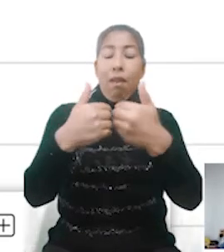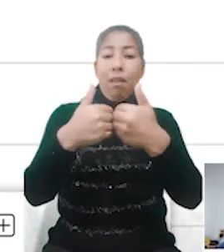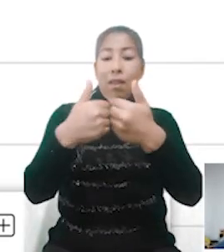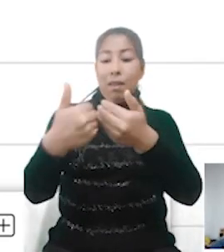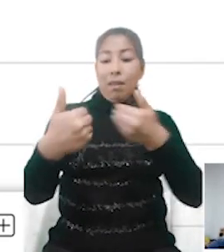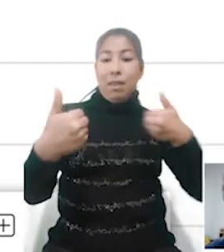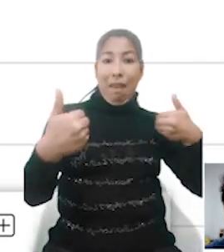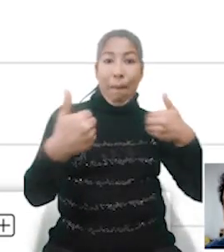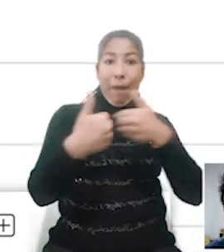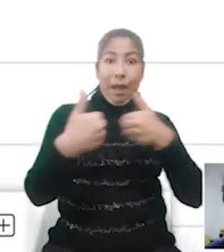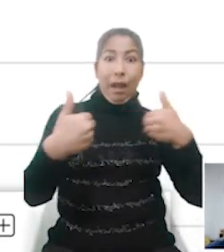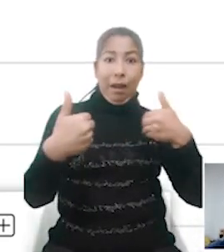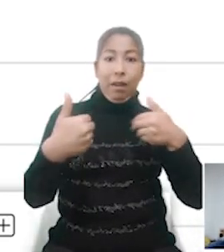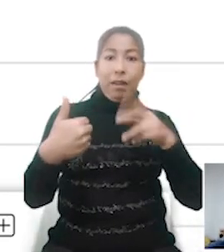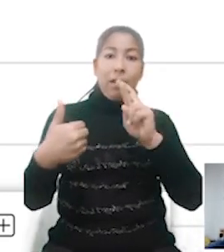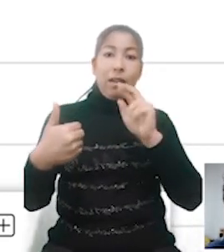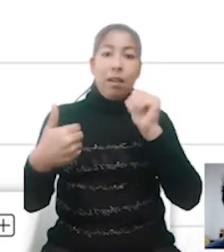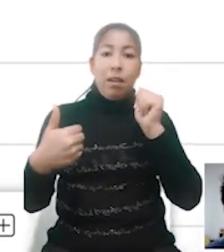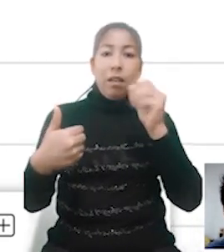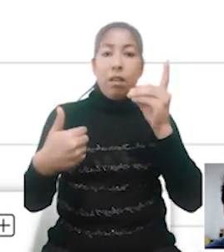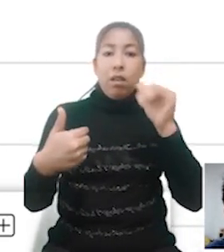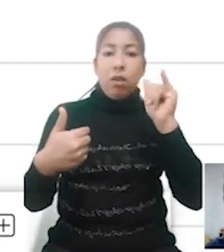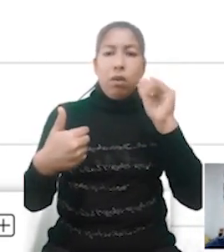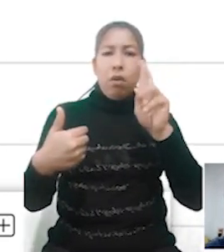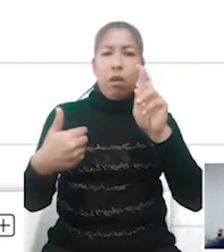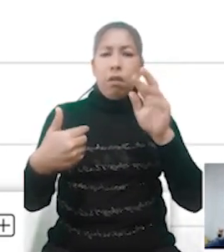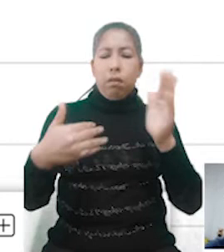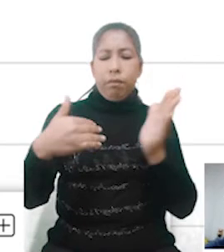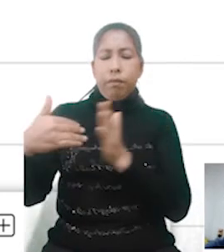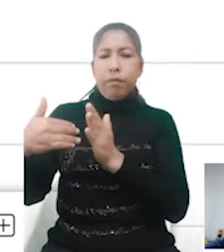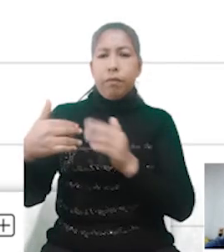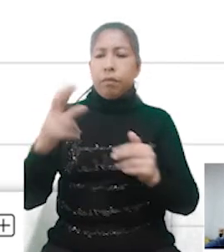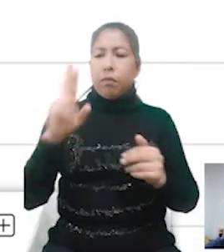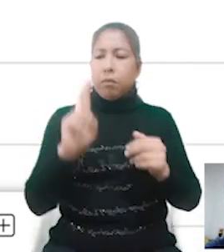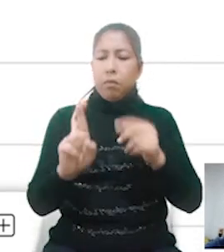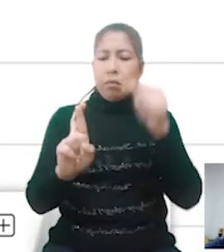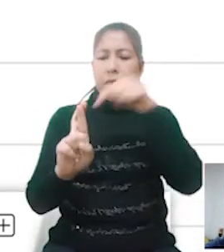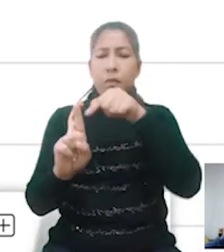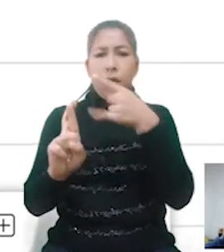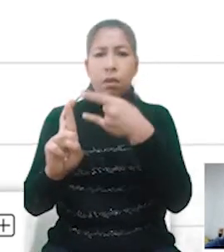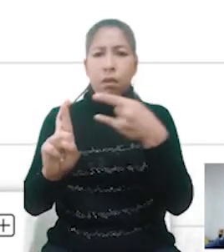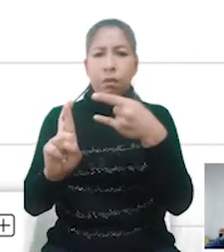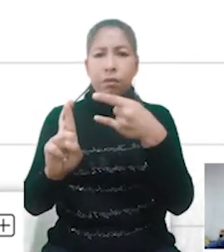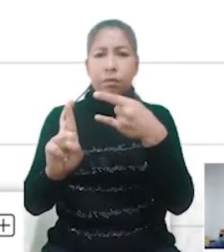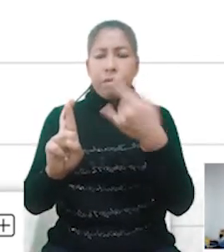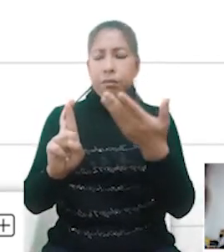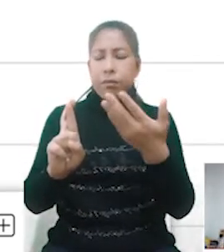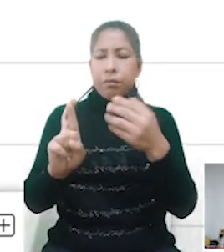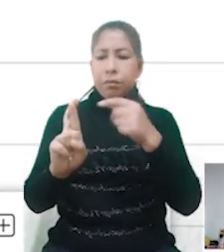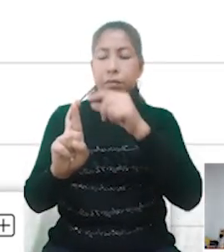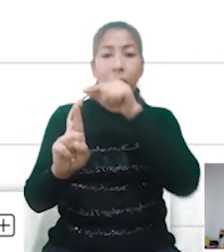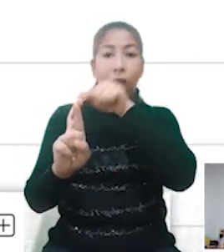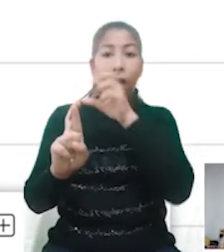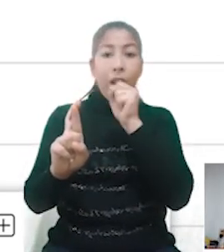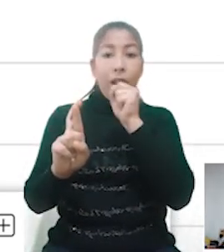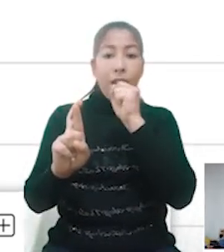tanto, tenemos que despejar el radio de esta sencilla expresión. El ángulo central que está multiplicando pasa al otro lado de esta